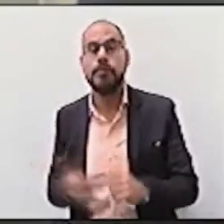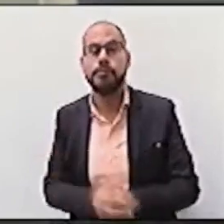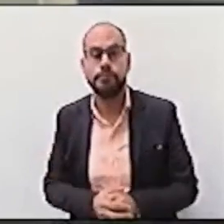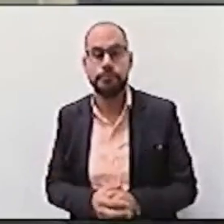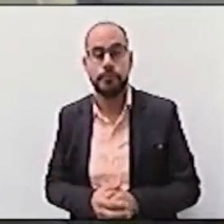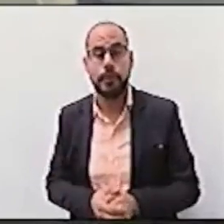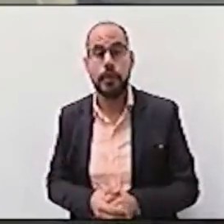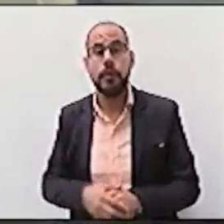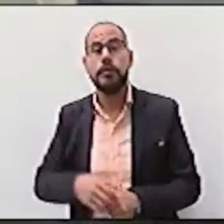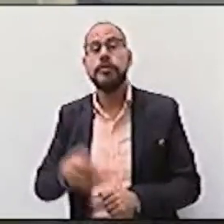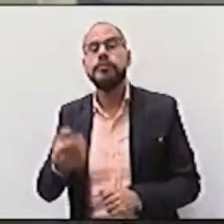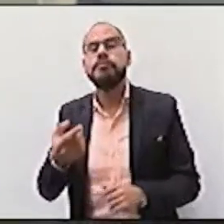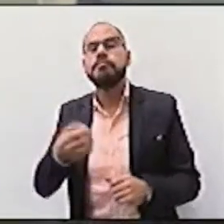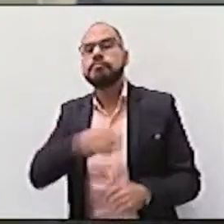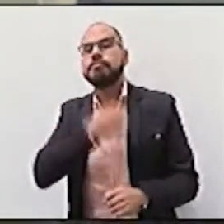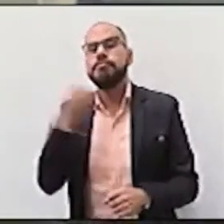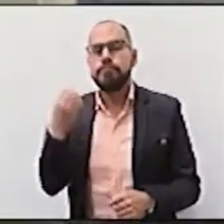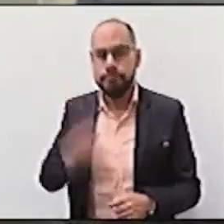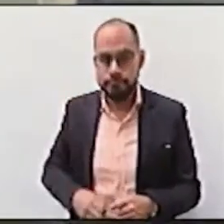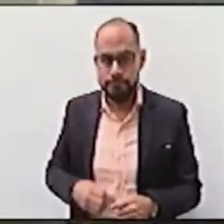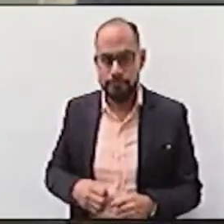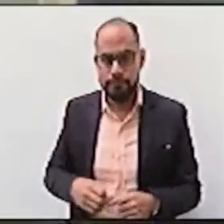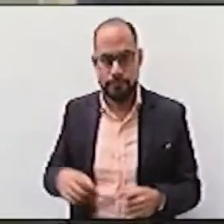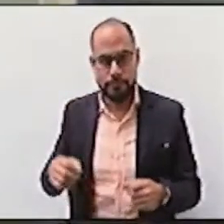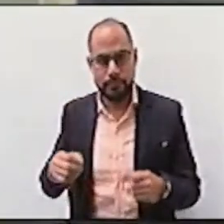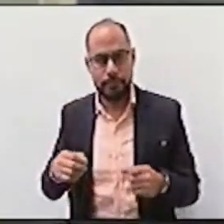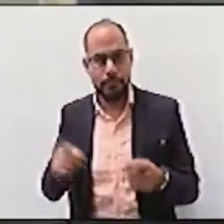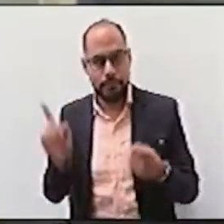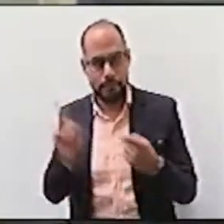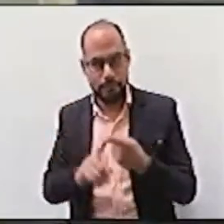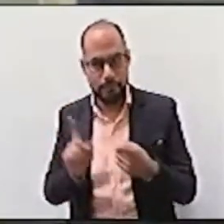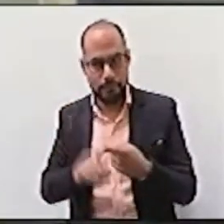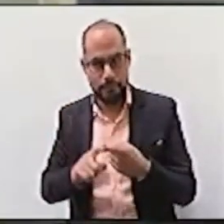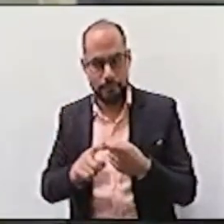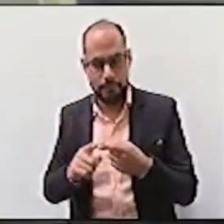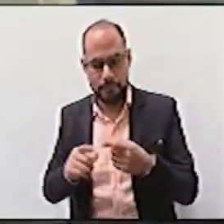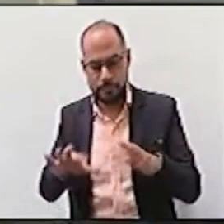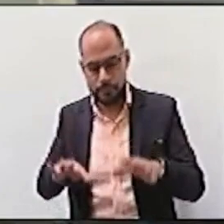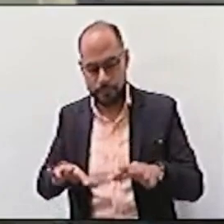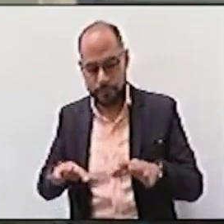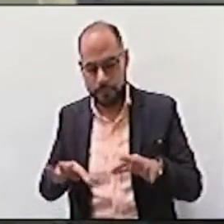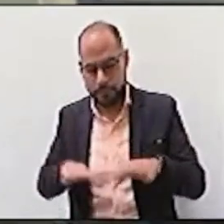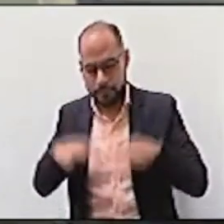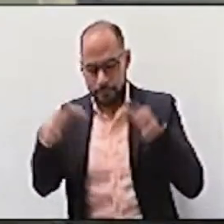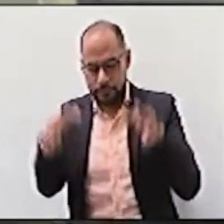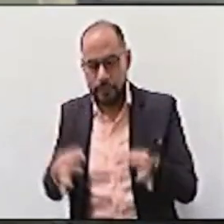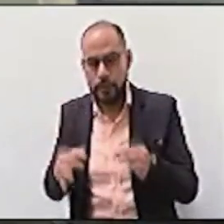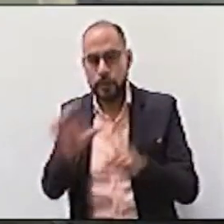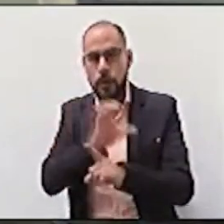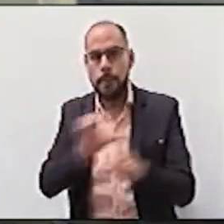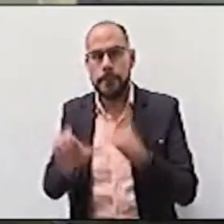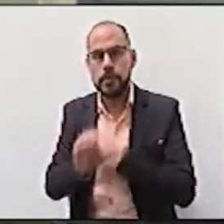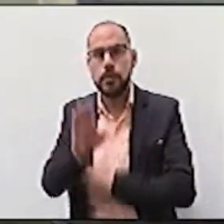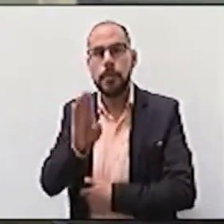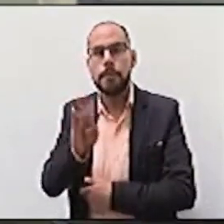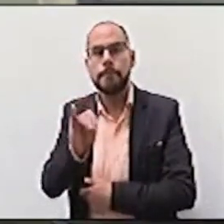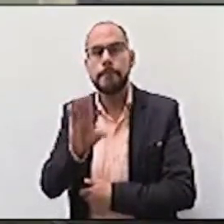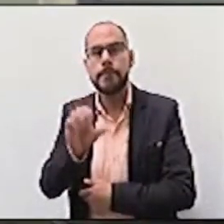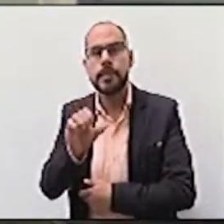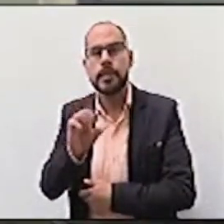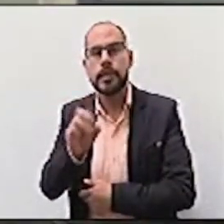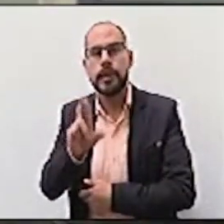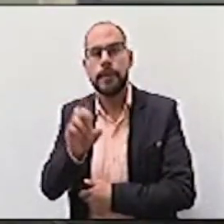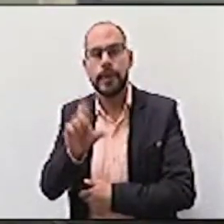la obligación, bueno, primero se crea una comisión bicameral que va a ser la encargada